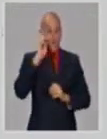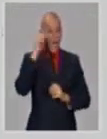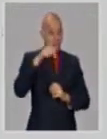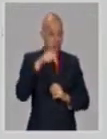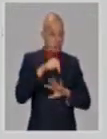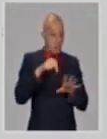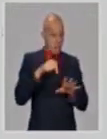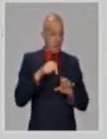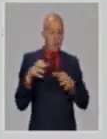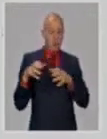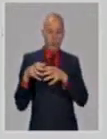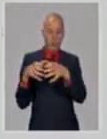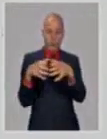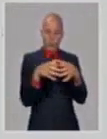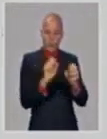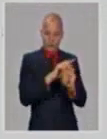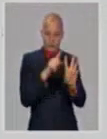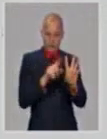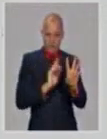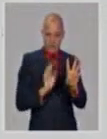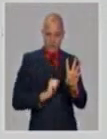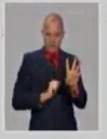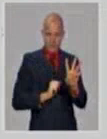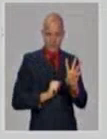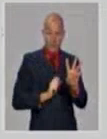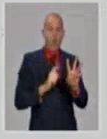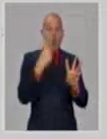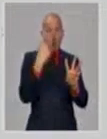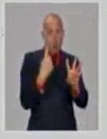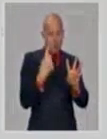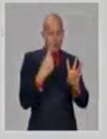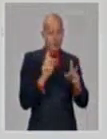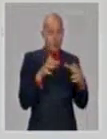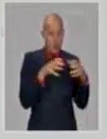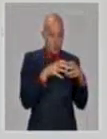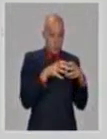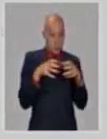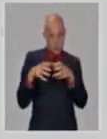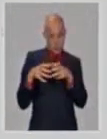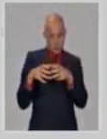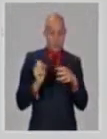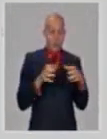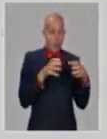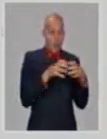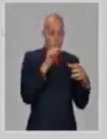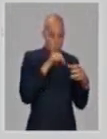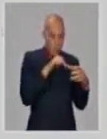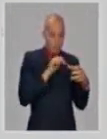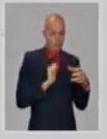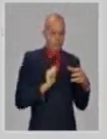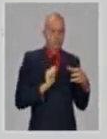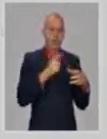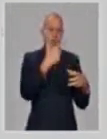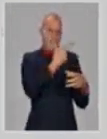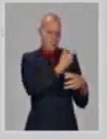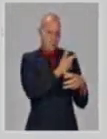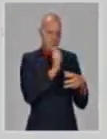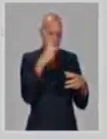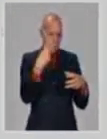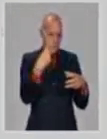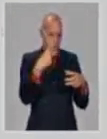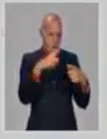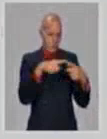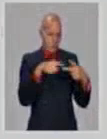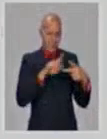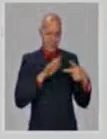ese estudio clínico, que termina con la segunda dosis. Y hay otro grupo que continúa con una tercera dosis y ese